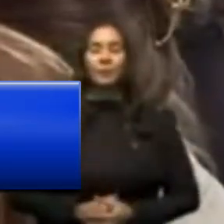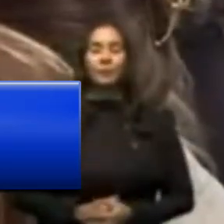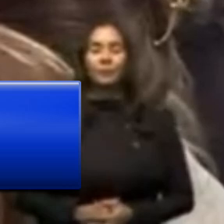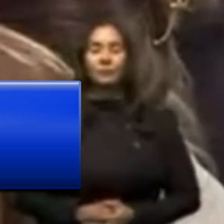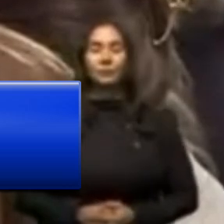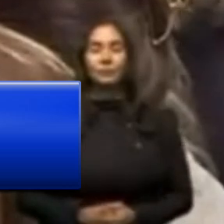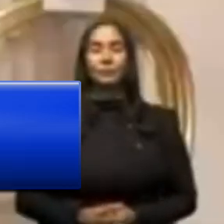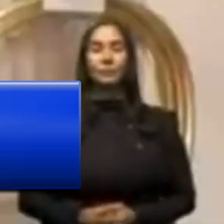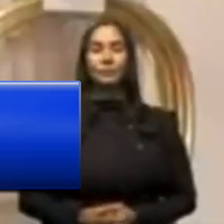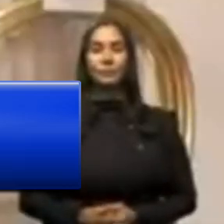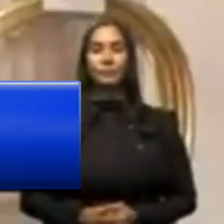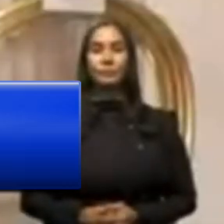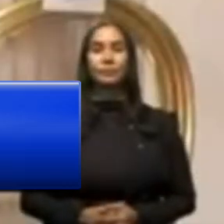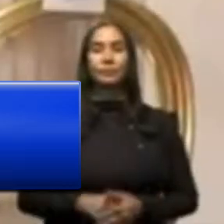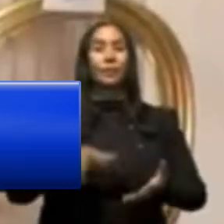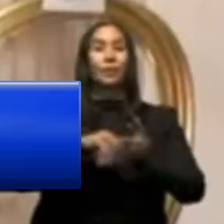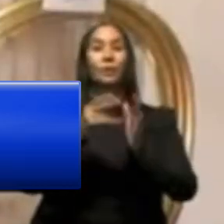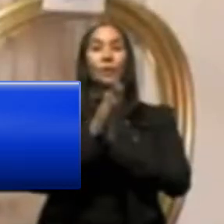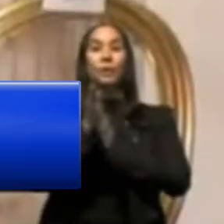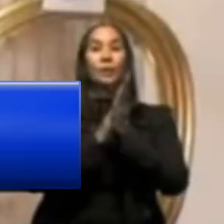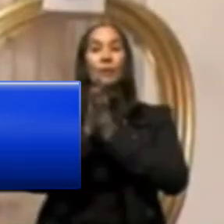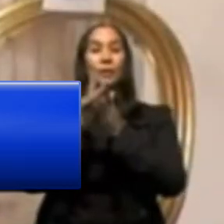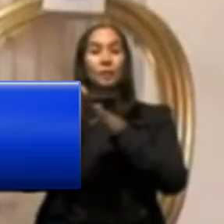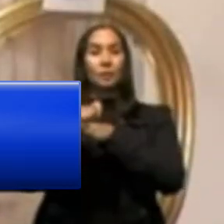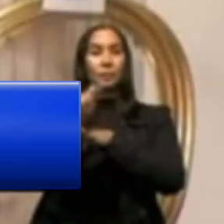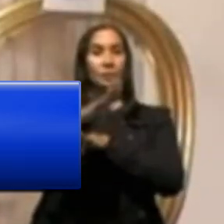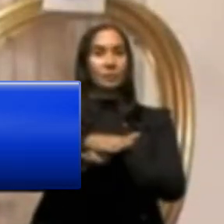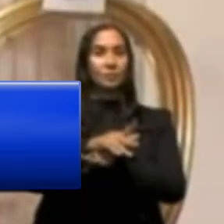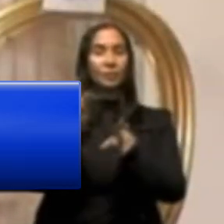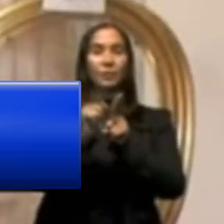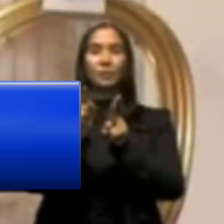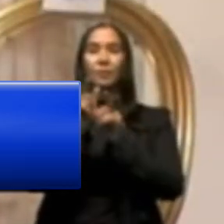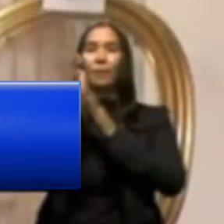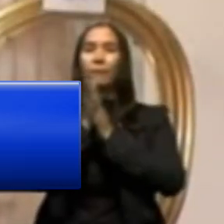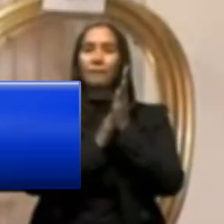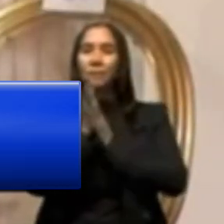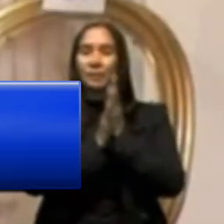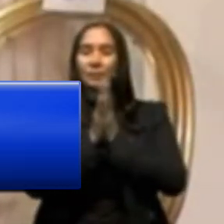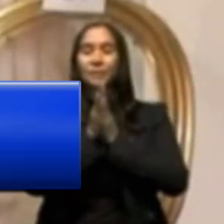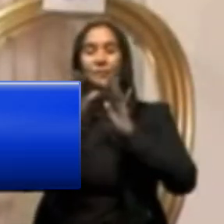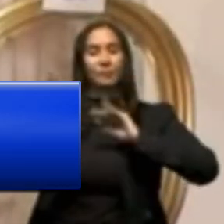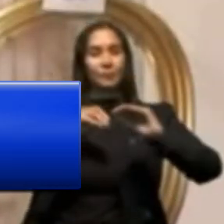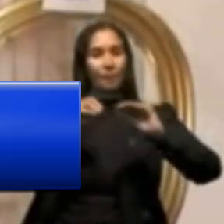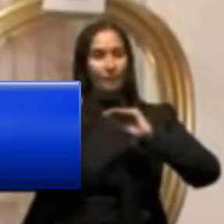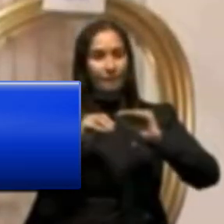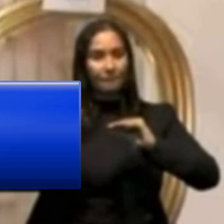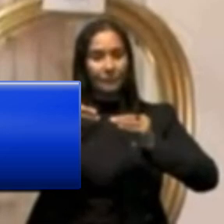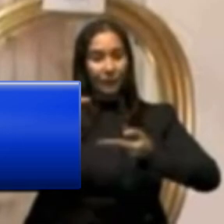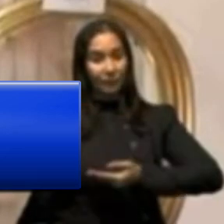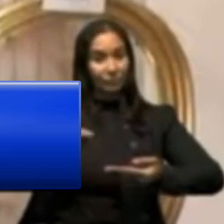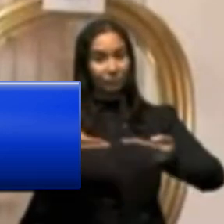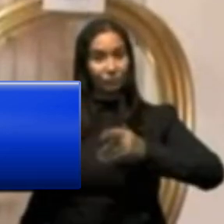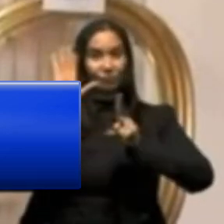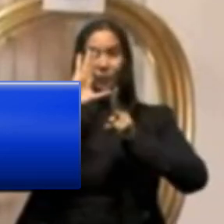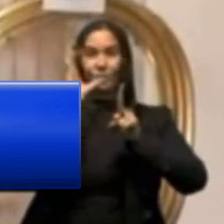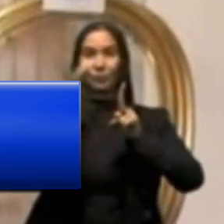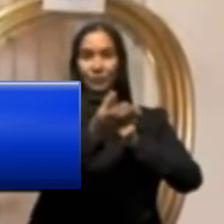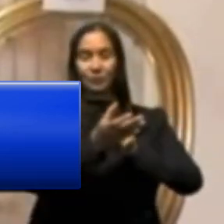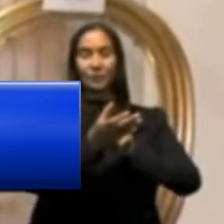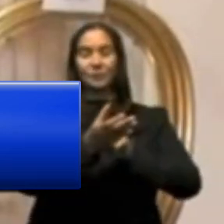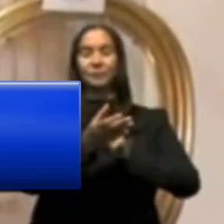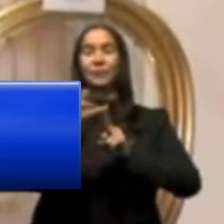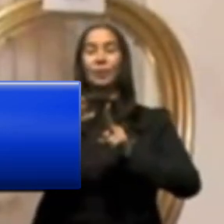tenemos esto no solo va a fomentar el turismo sino que va a fomentar también el comercio el intercambio cultural